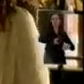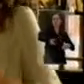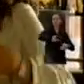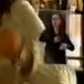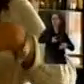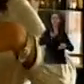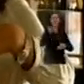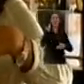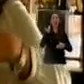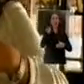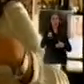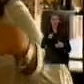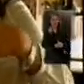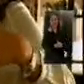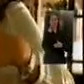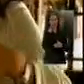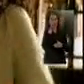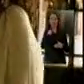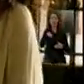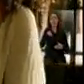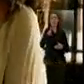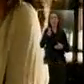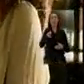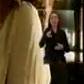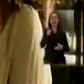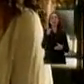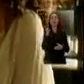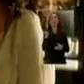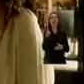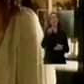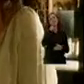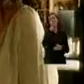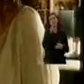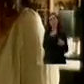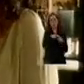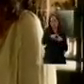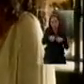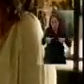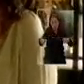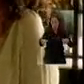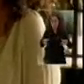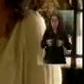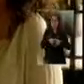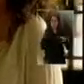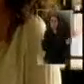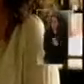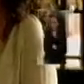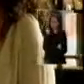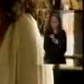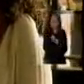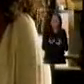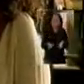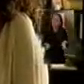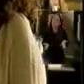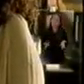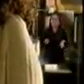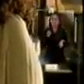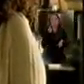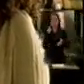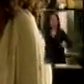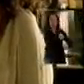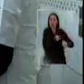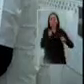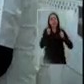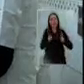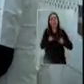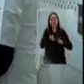merengues. El merengón. El disco, el merengón, como le llamen, claro. Es mucha pega. Mucha pega, pero mira, a la cocina